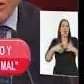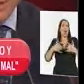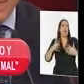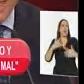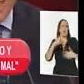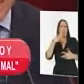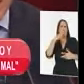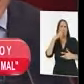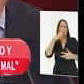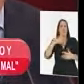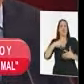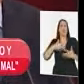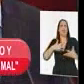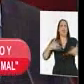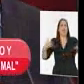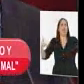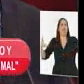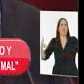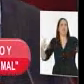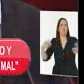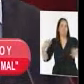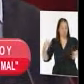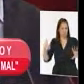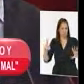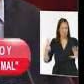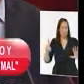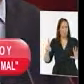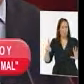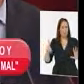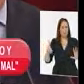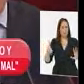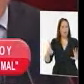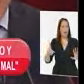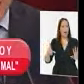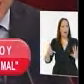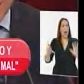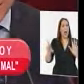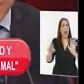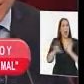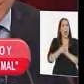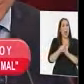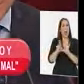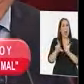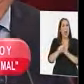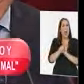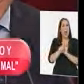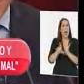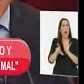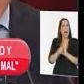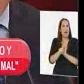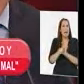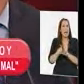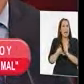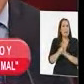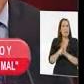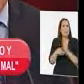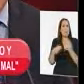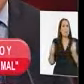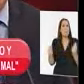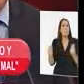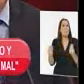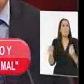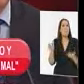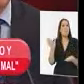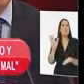alineo atrás de la Argentina y voy y defiendo las cosas que hay que defender, y si me peleo adentro, porque yo siento que hay que empezar